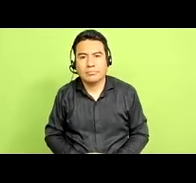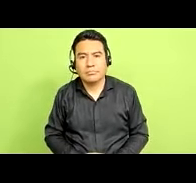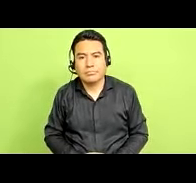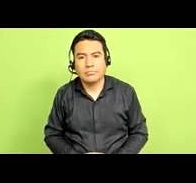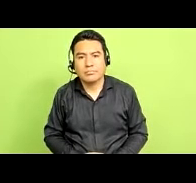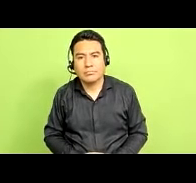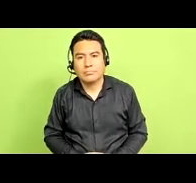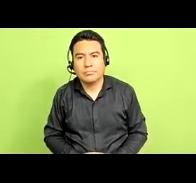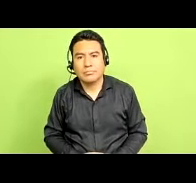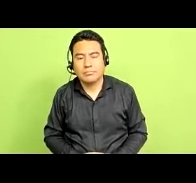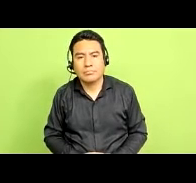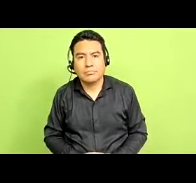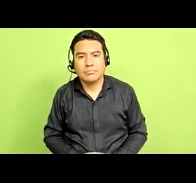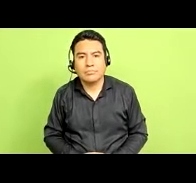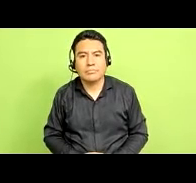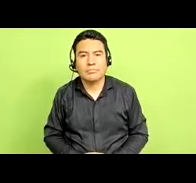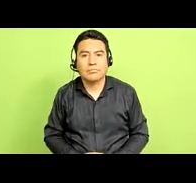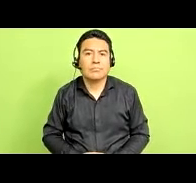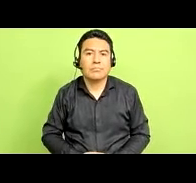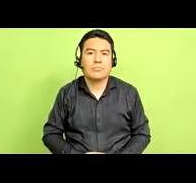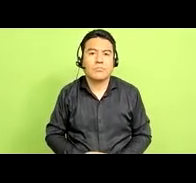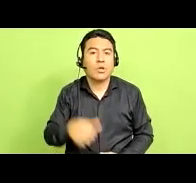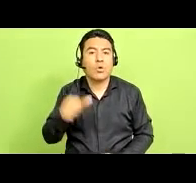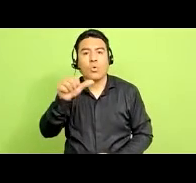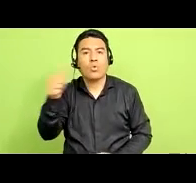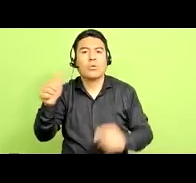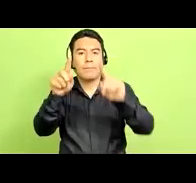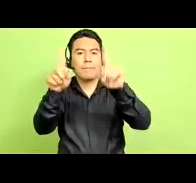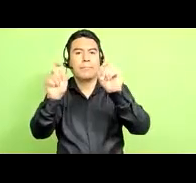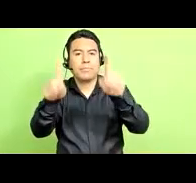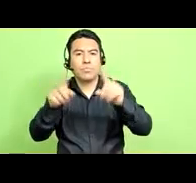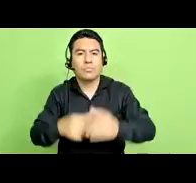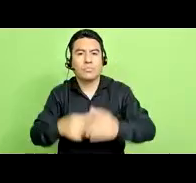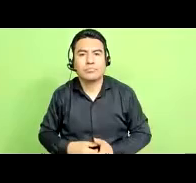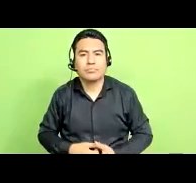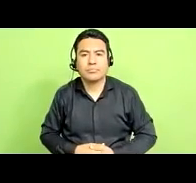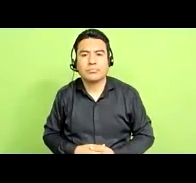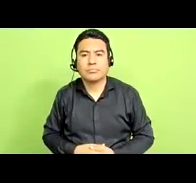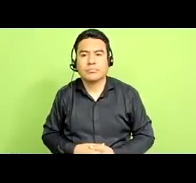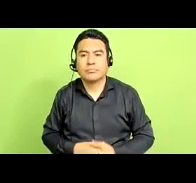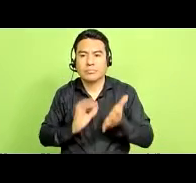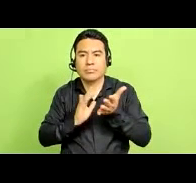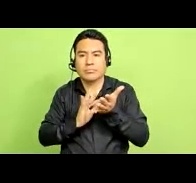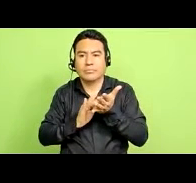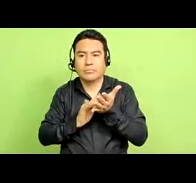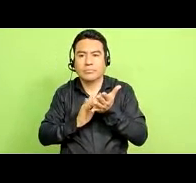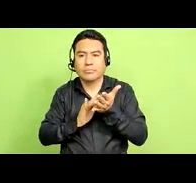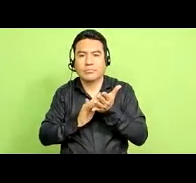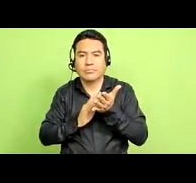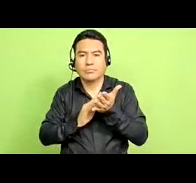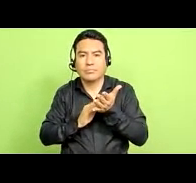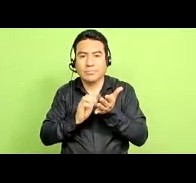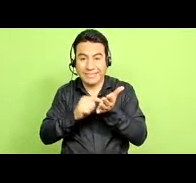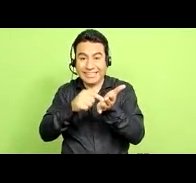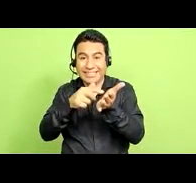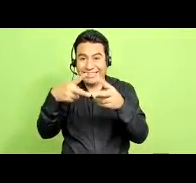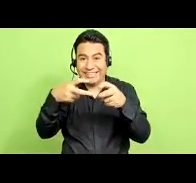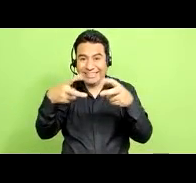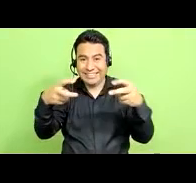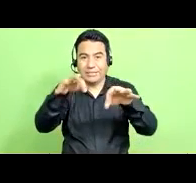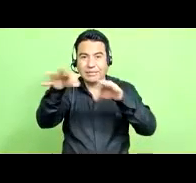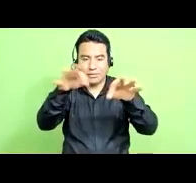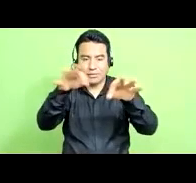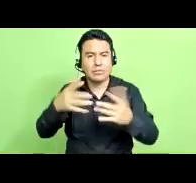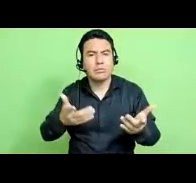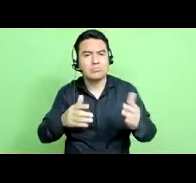bien por favor otra consulta está en el mensaje de texto sabemos que las constructoras principalmente son